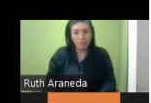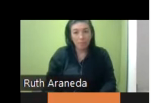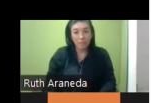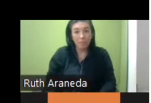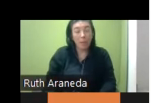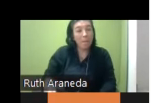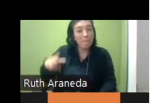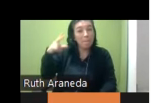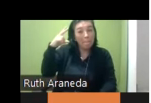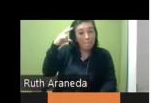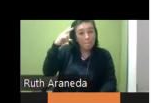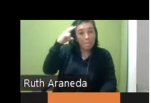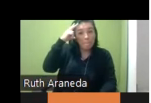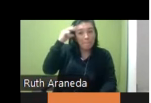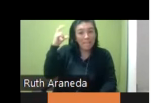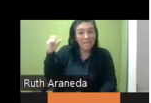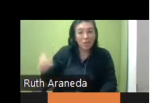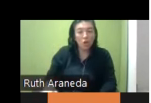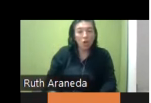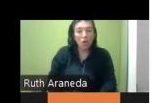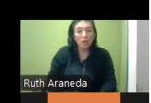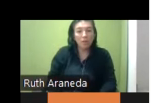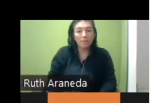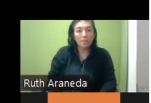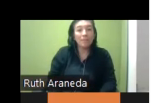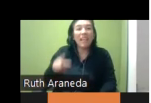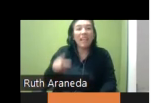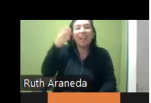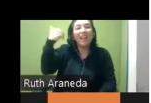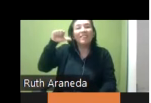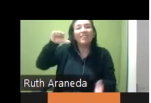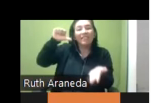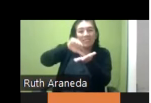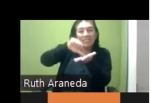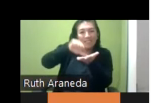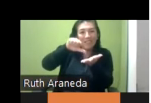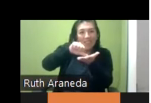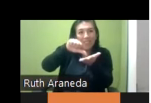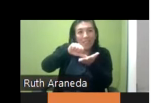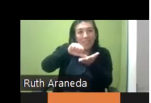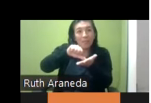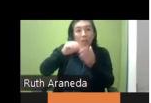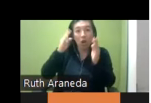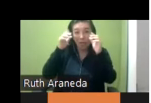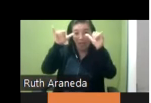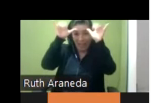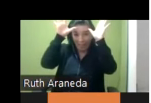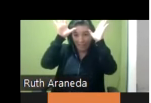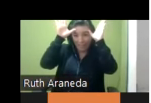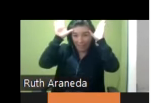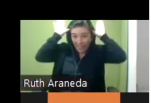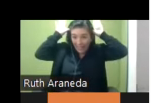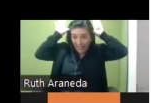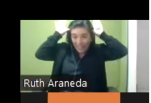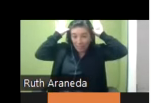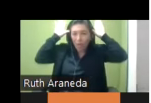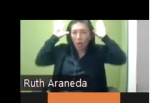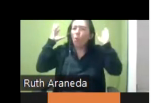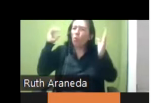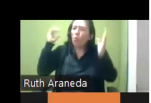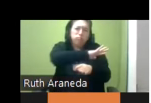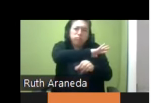Tenochtitlán, no tengo idea, pero que fue la capital de los aztecas, ¿no? Y que fue arrasada. Desgraciadamente,